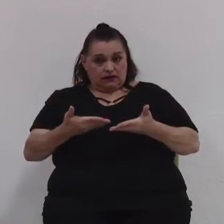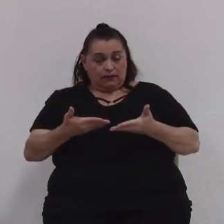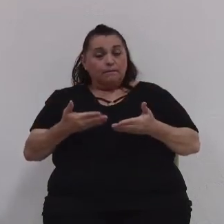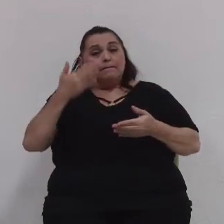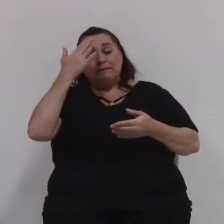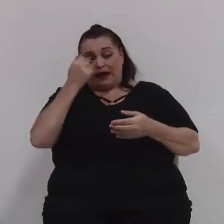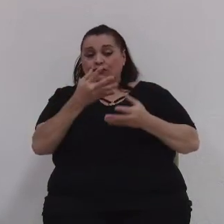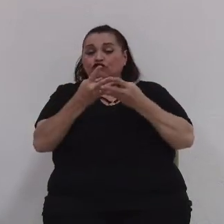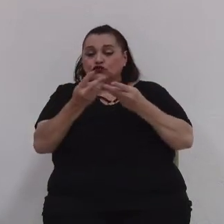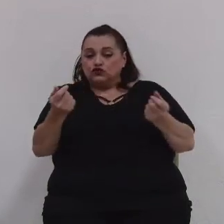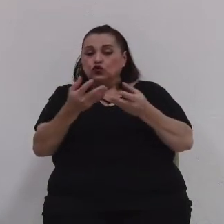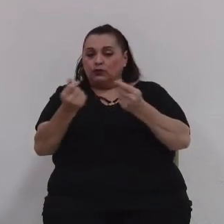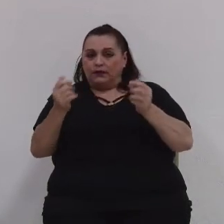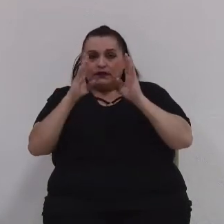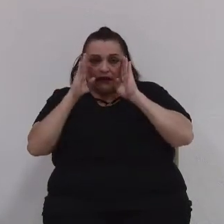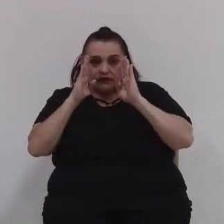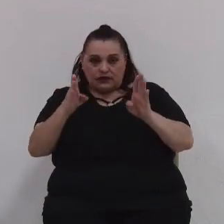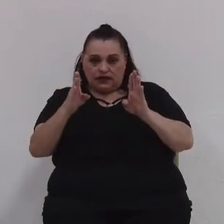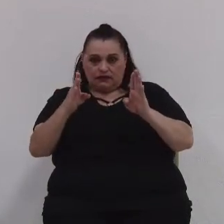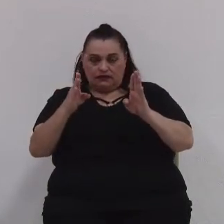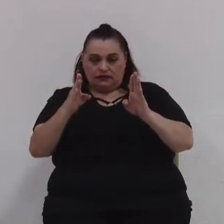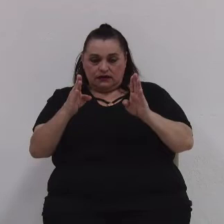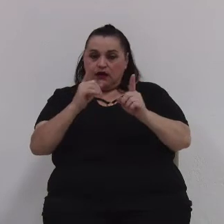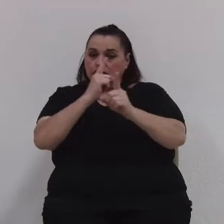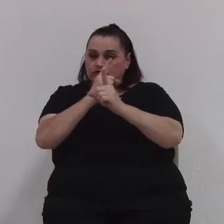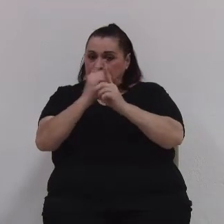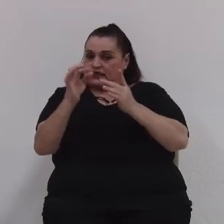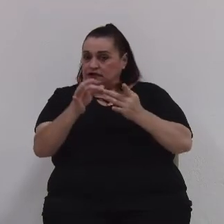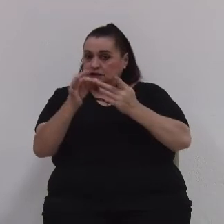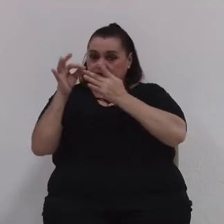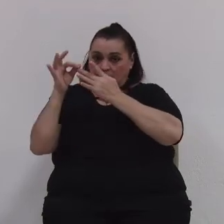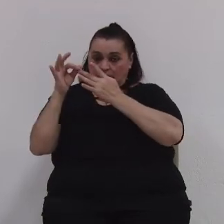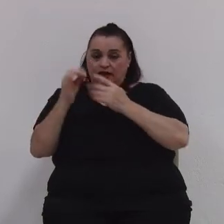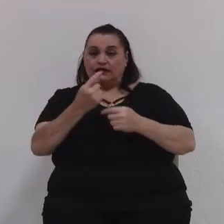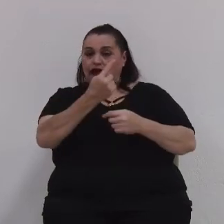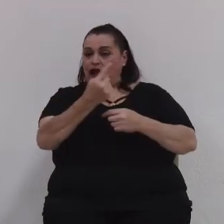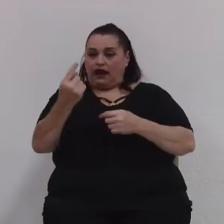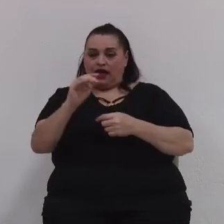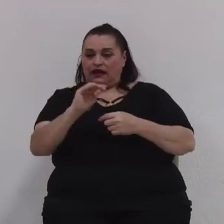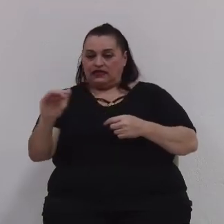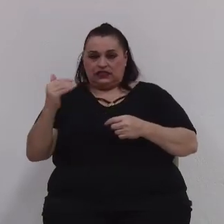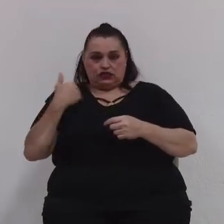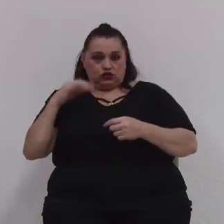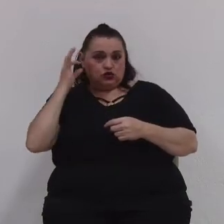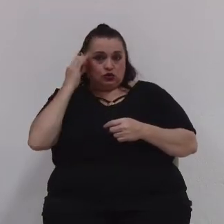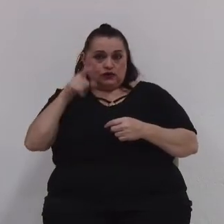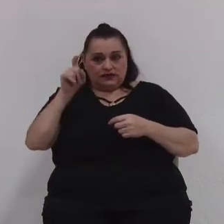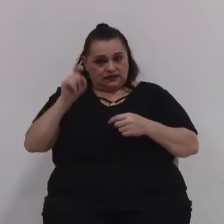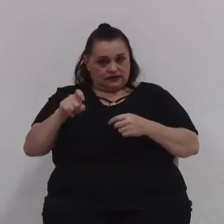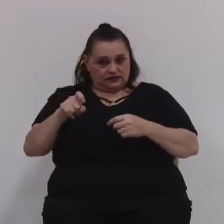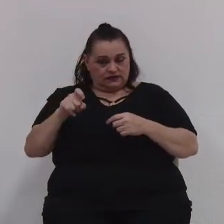que resuelvan y atiendan o le den la atención especializada que cada niño y niña requiere.